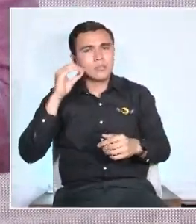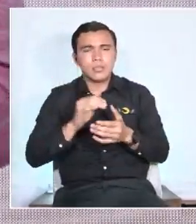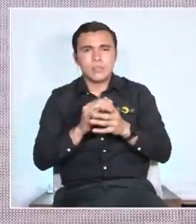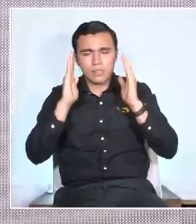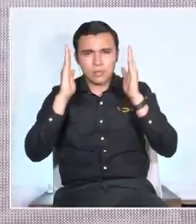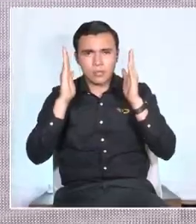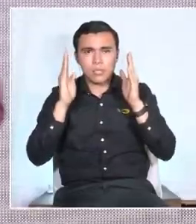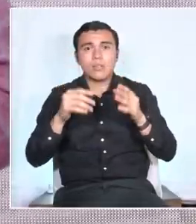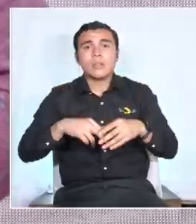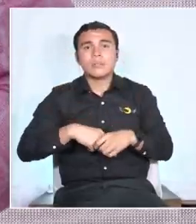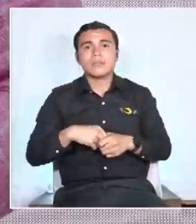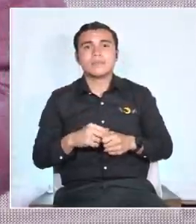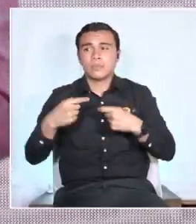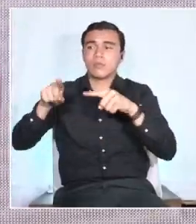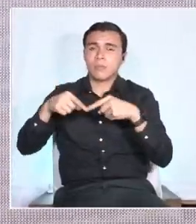Quédese ahí, ya nos vamos.